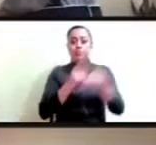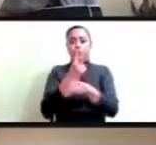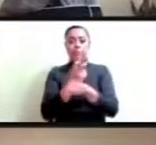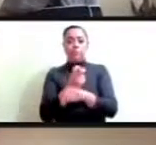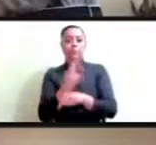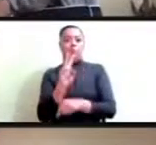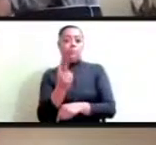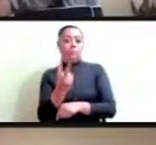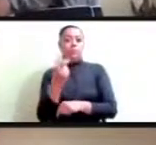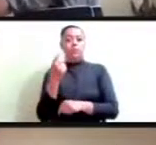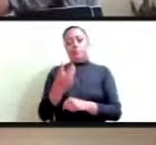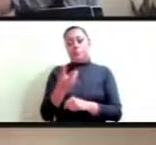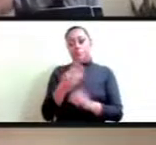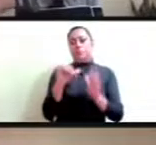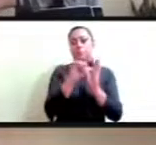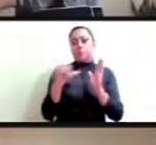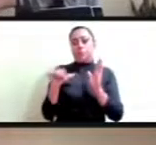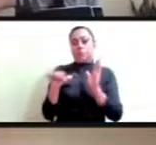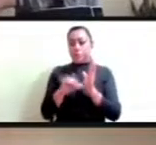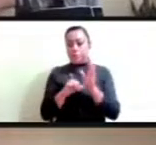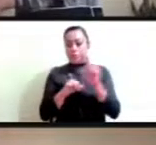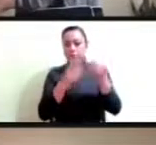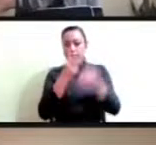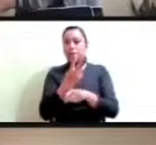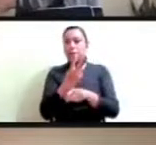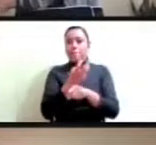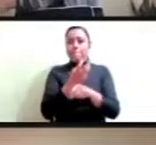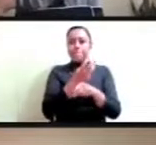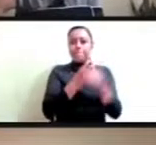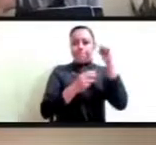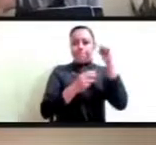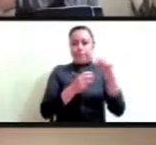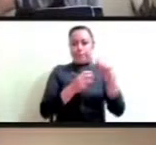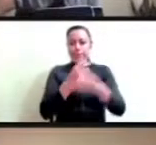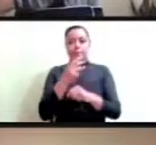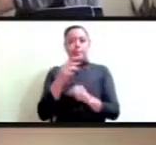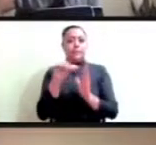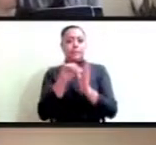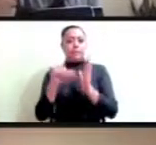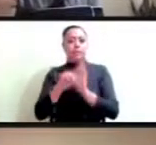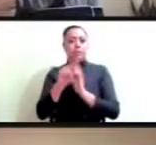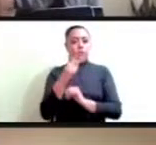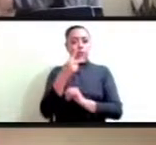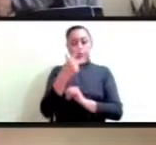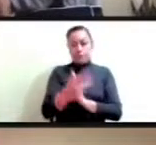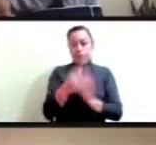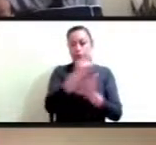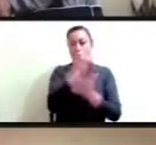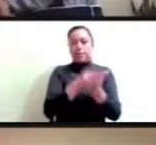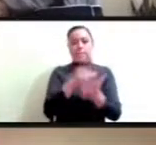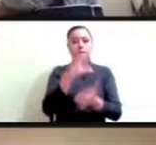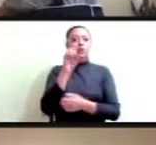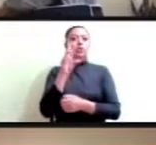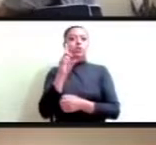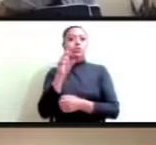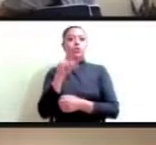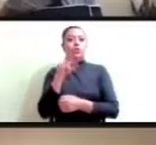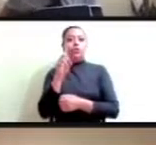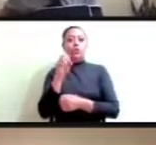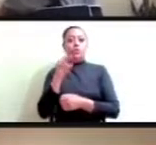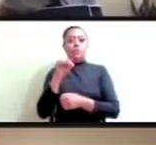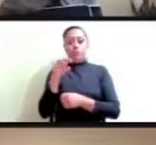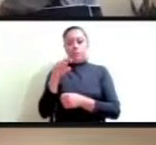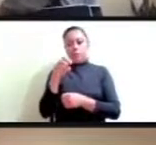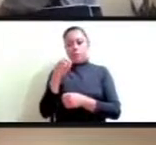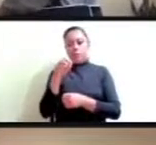artículo 88 de la Ley de Propiedad en Condominio de Inmuebles para el Distrito Federal, suscrito por el diputado Fernando José